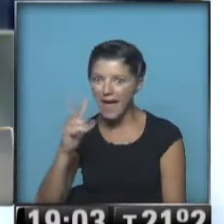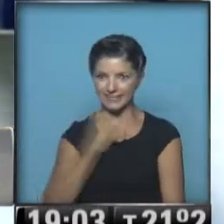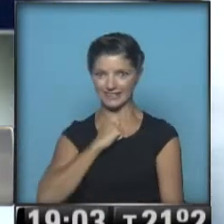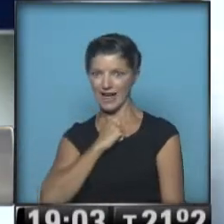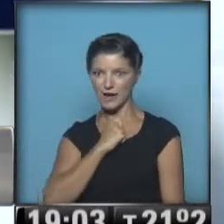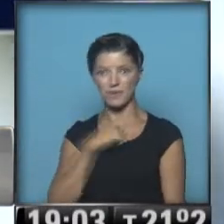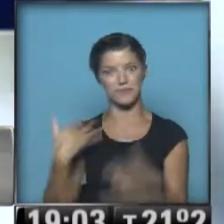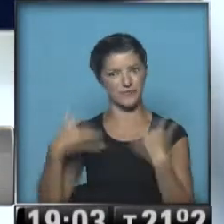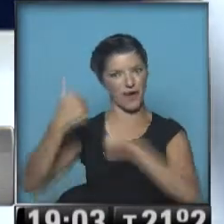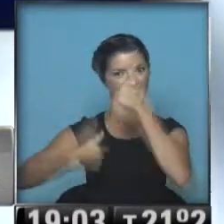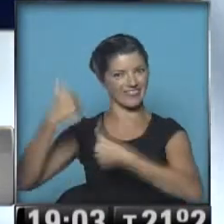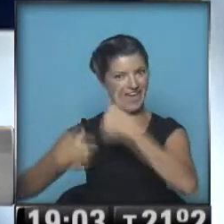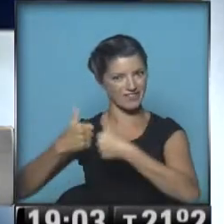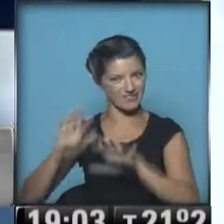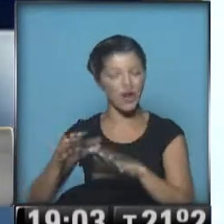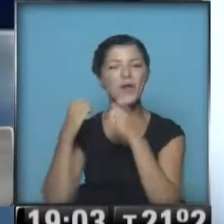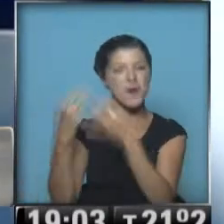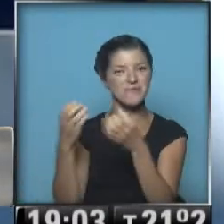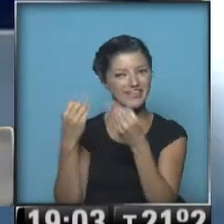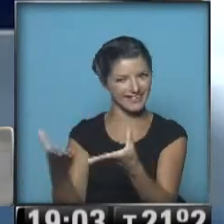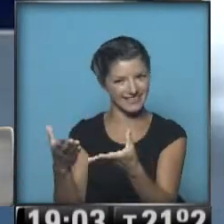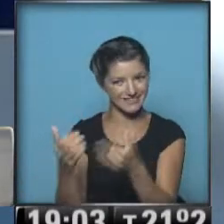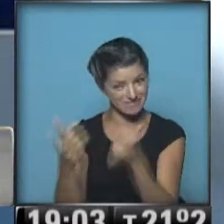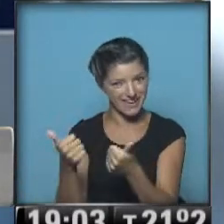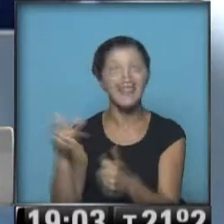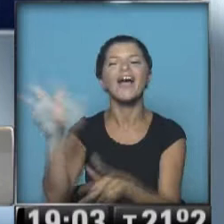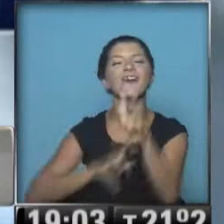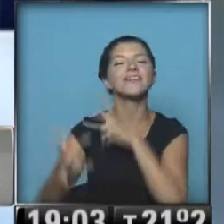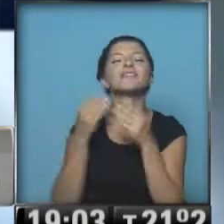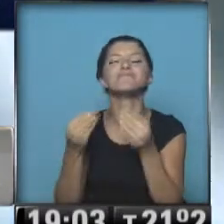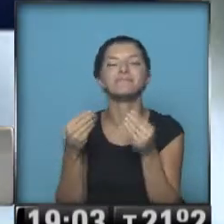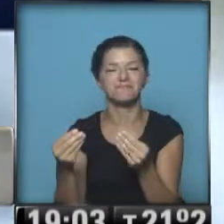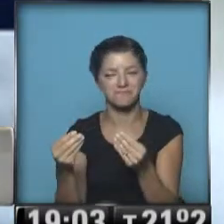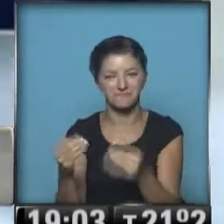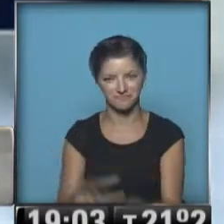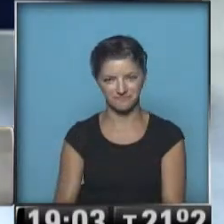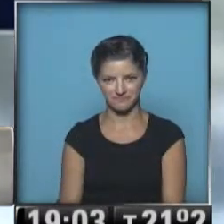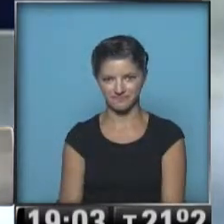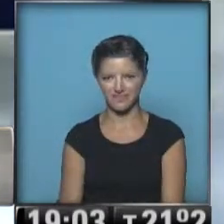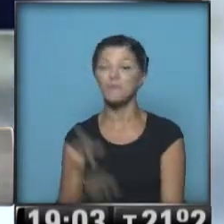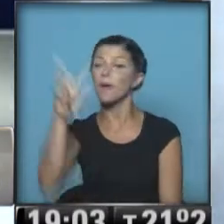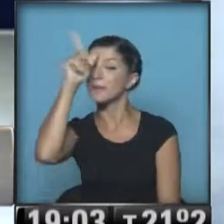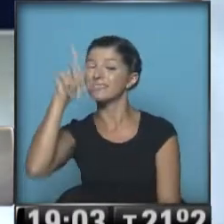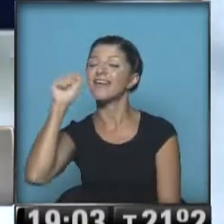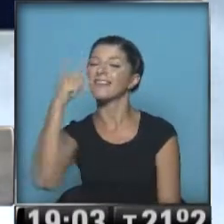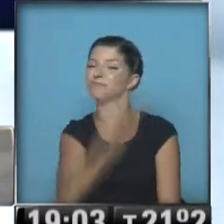muy de candidato, te veo. ¿Cómo estás? ¿Bien? Contanos qué estás haciendo ahí en la Policía Federal, dale.